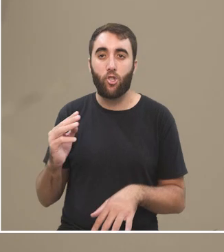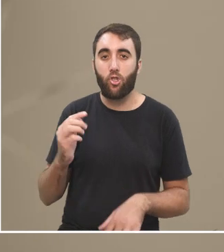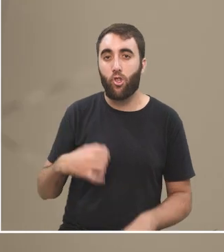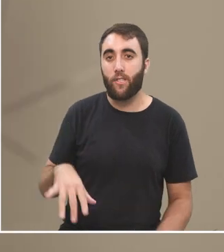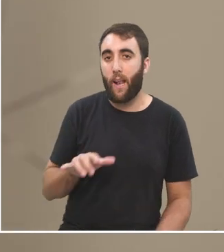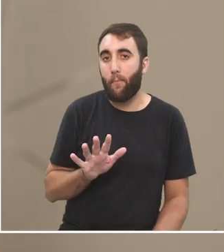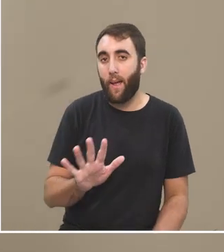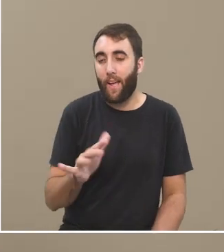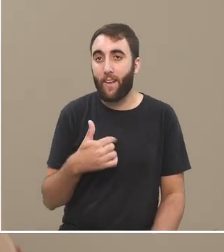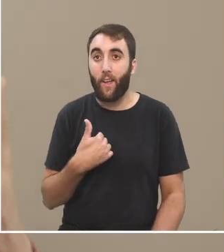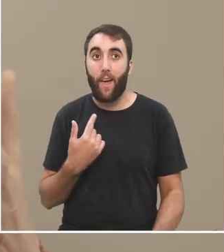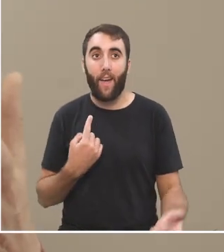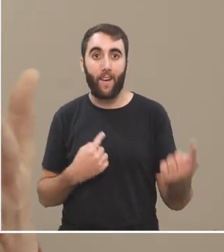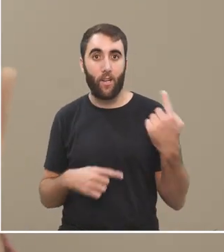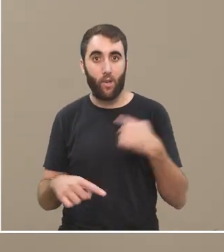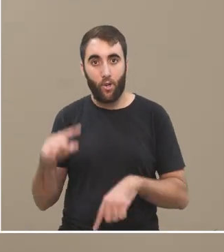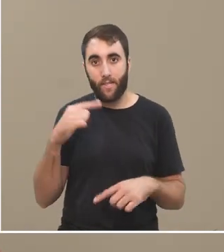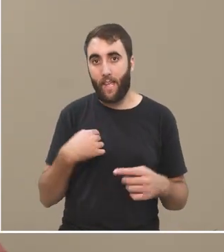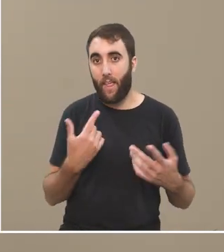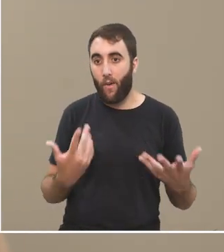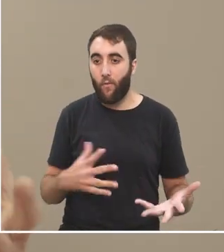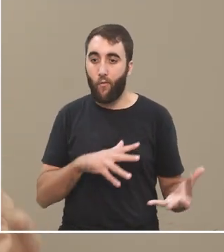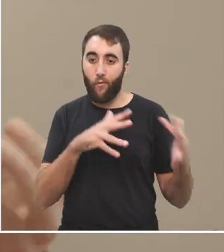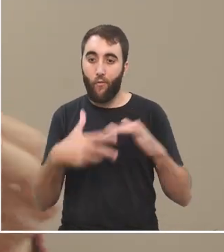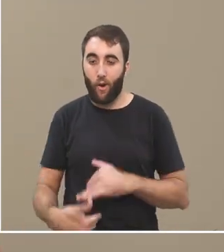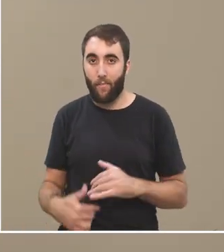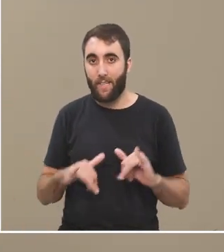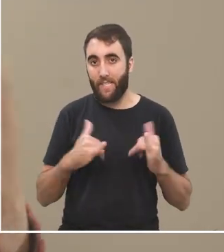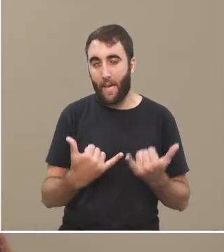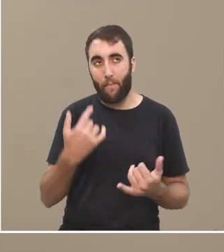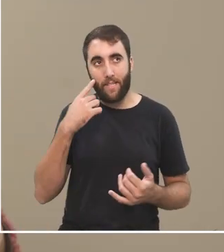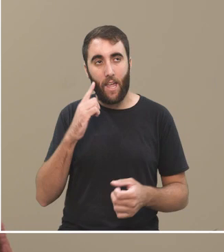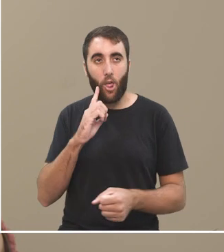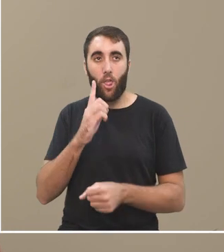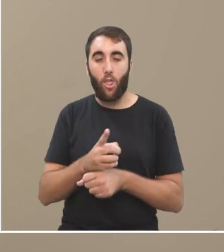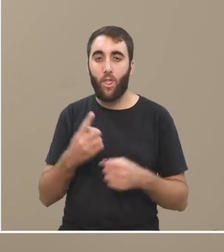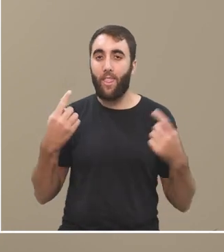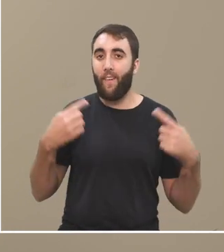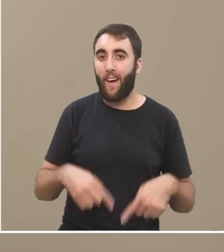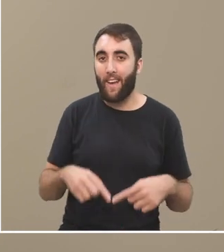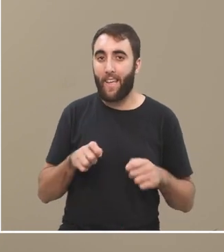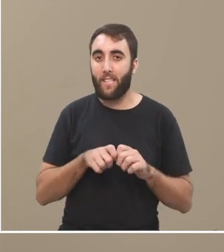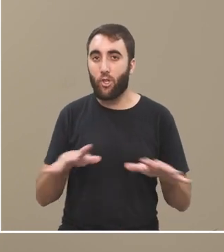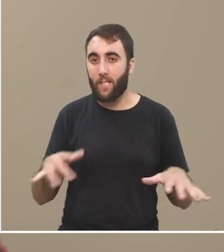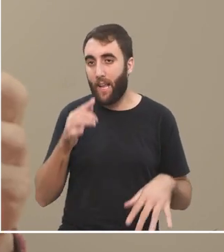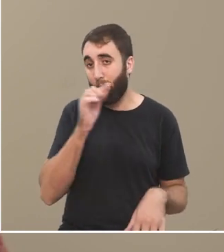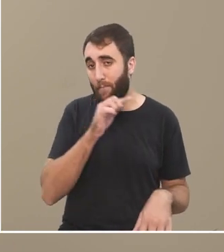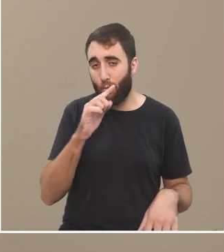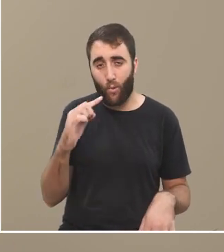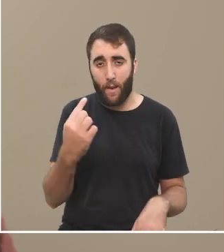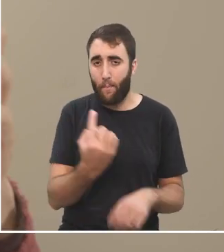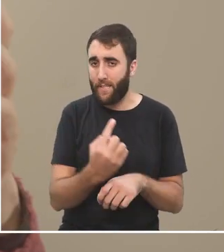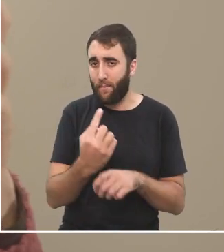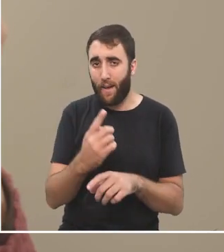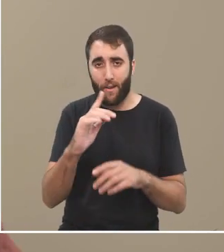la dinámica propiciada por los debates que suceden en las redes sociales particularmente en Twitter con